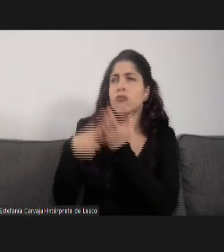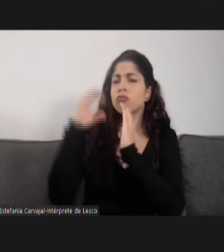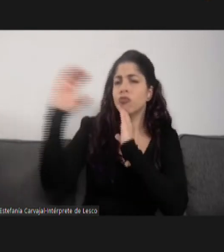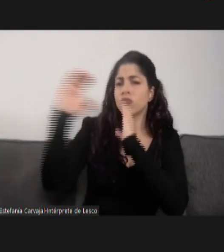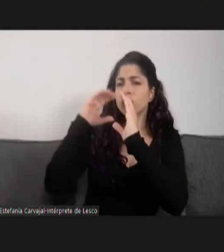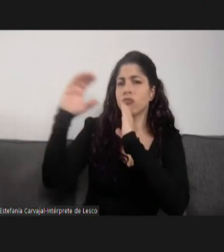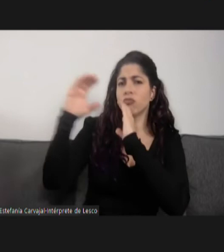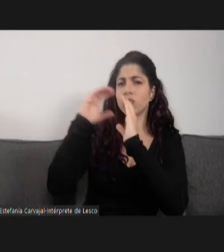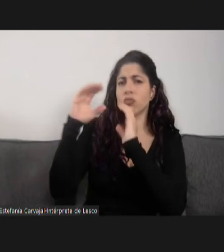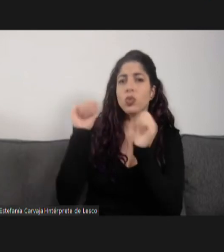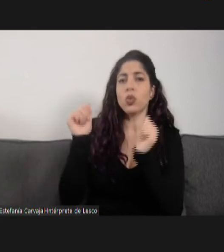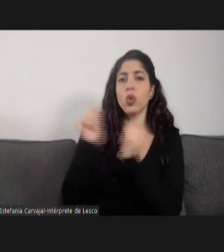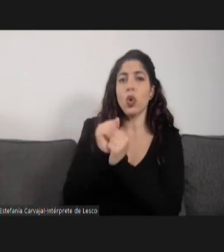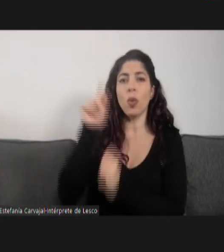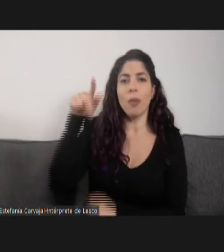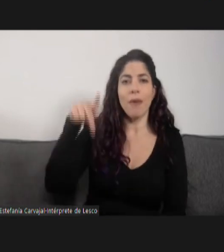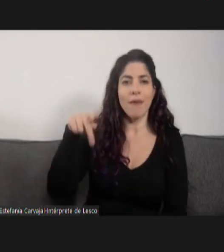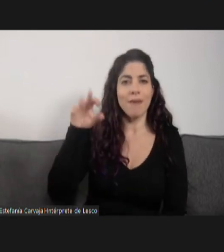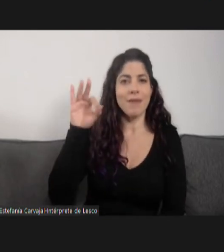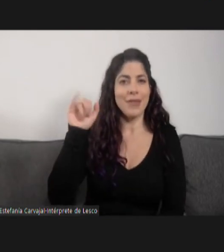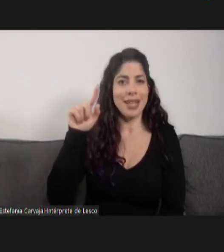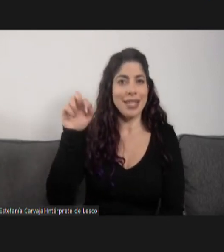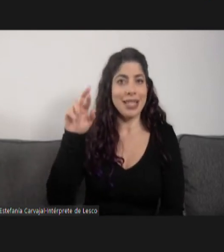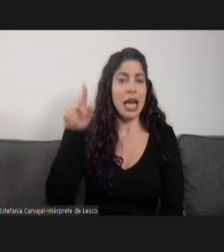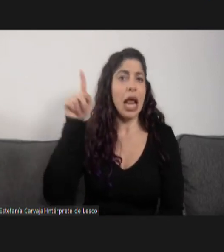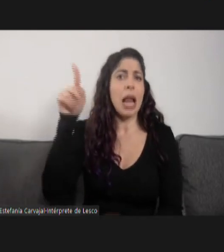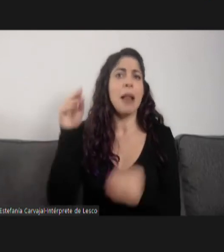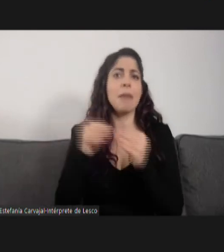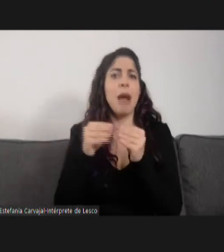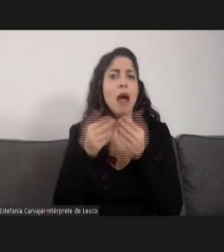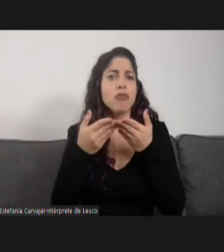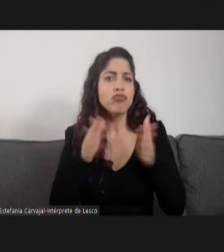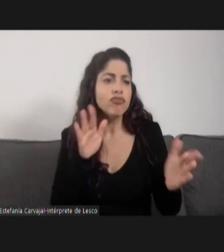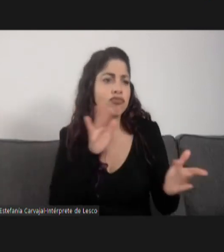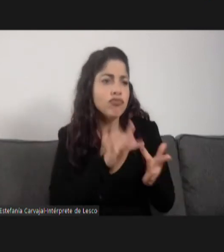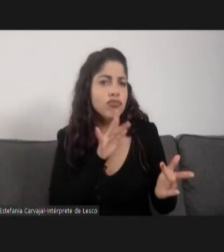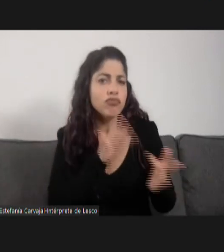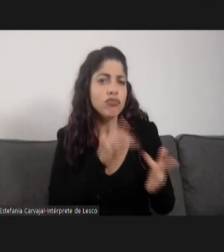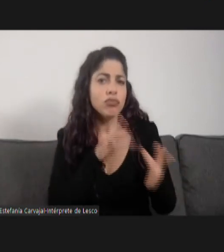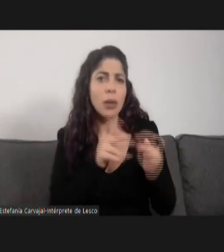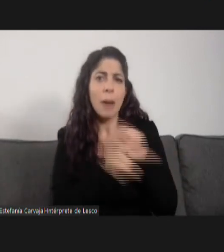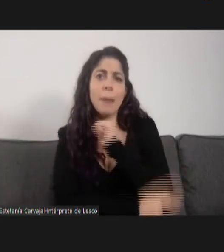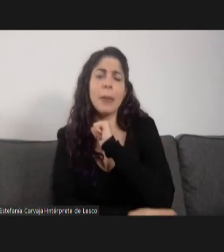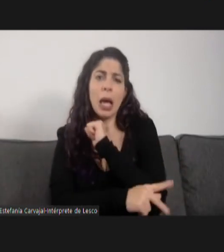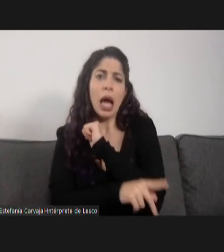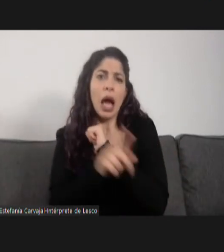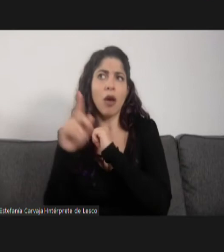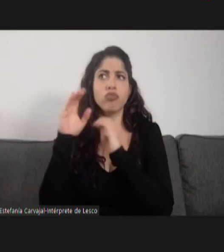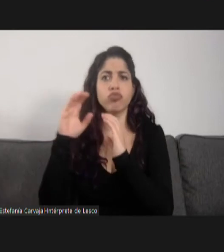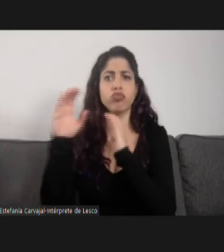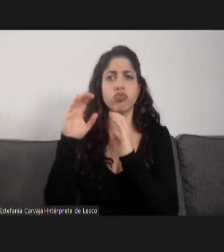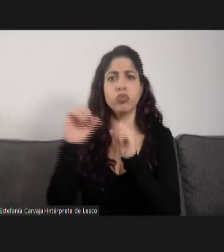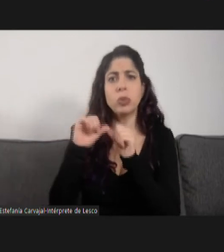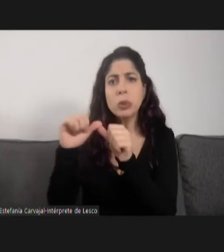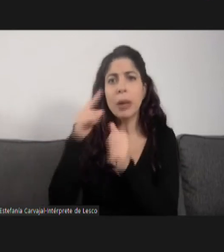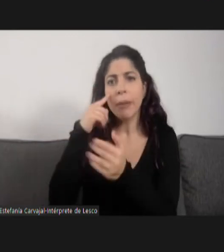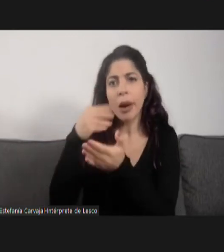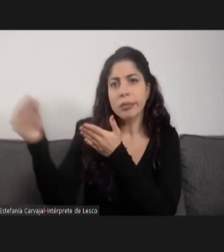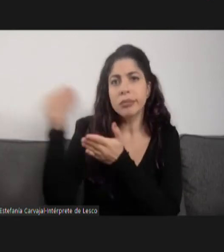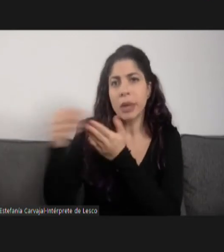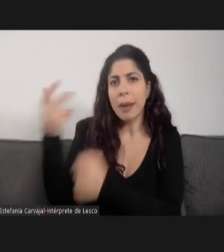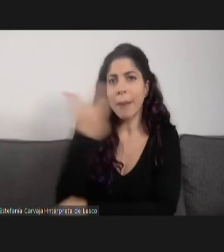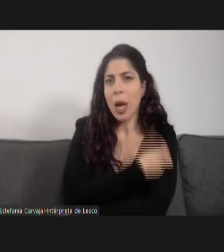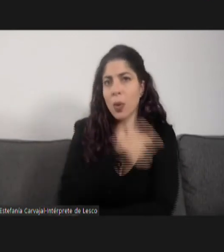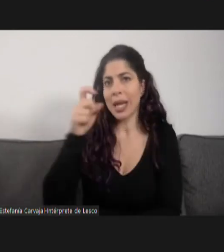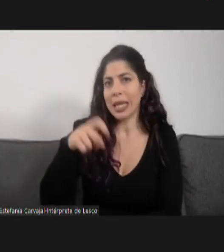al menos con Pfizer ha sido uno de los que ha sido más abiertos con el país para poder continuar eventualmente adquiriendo las vacunas necesarias y